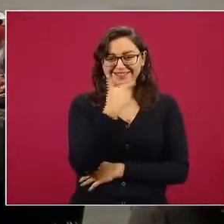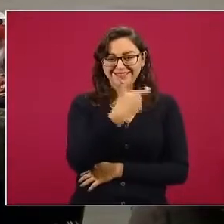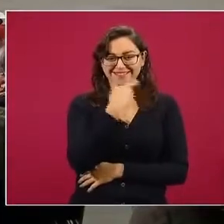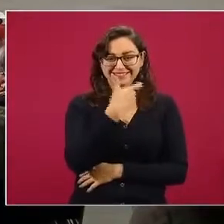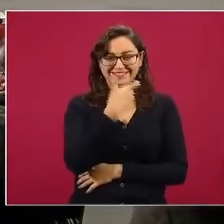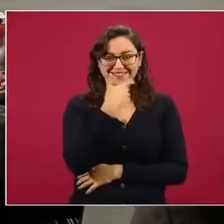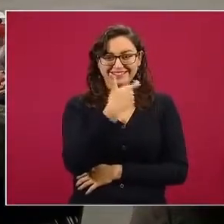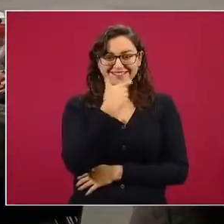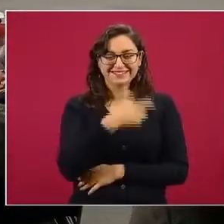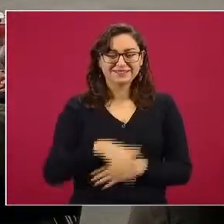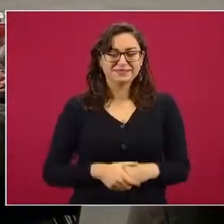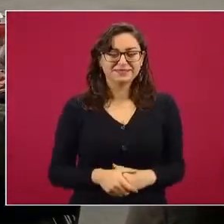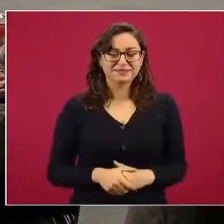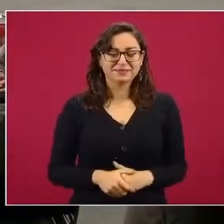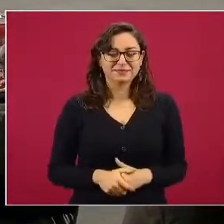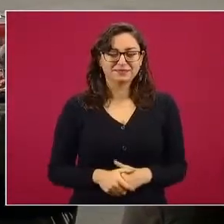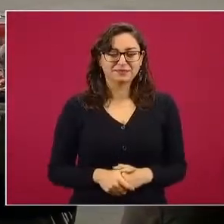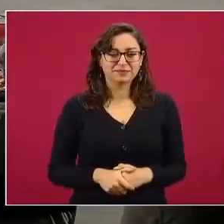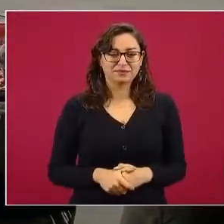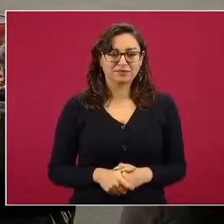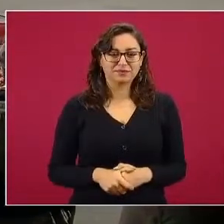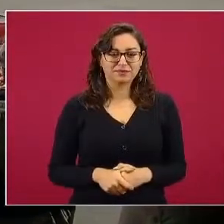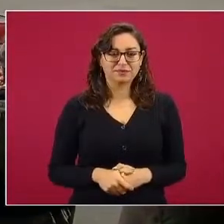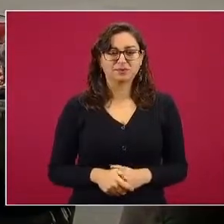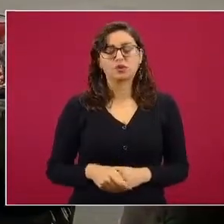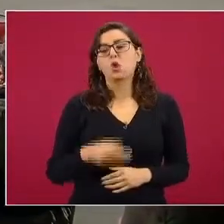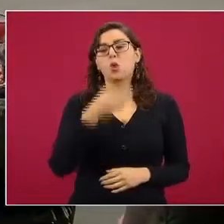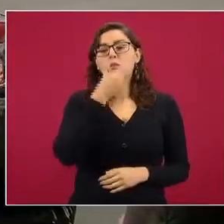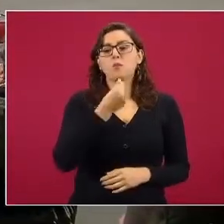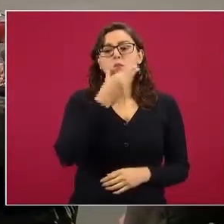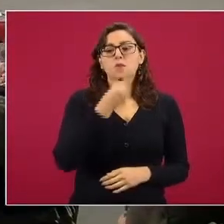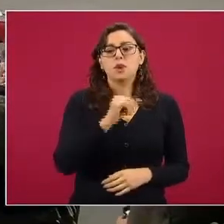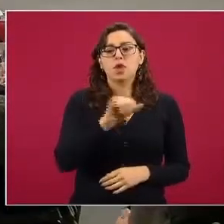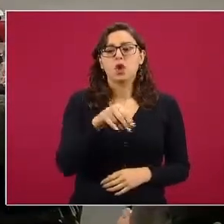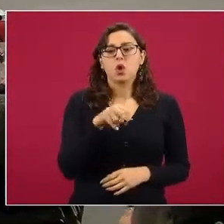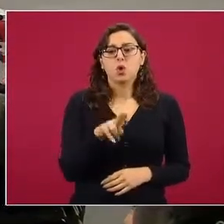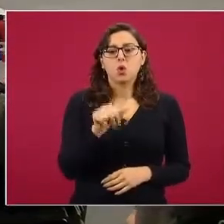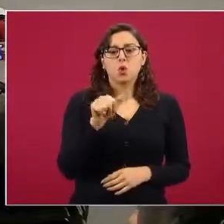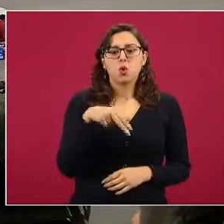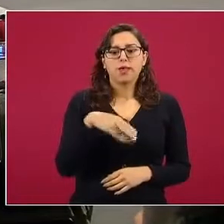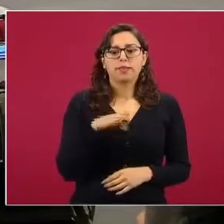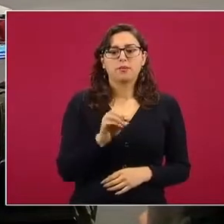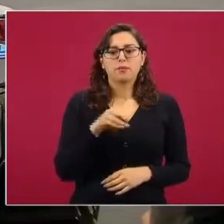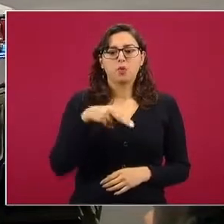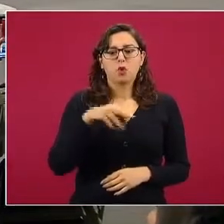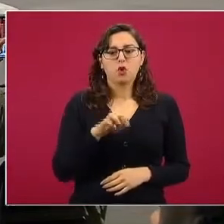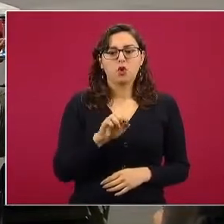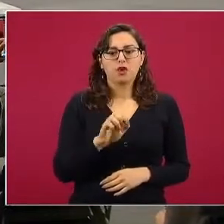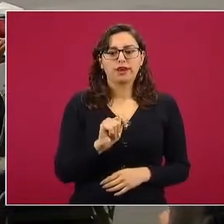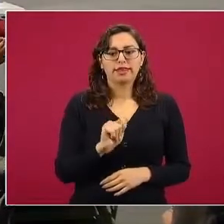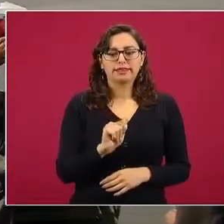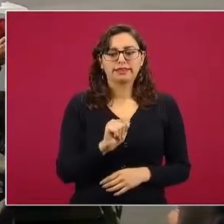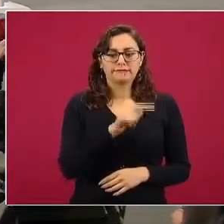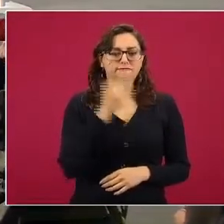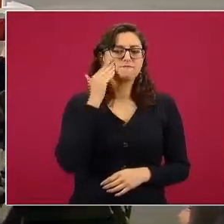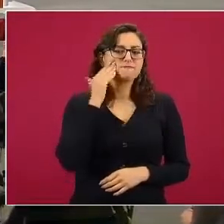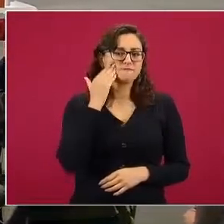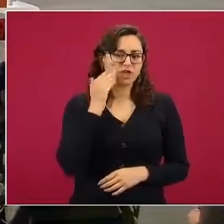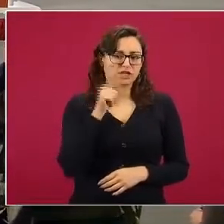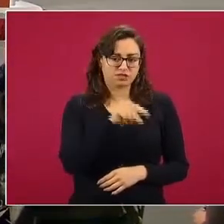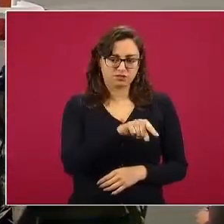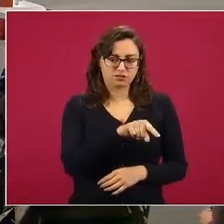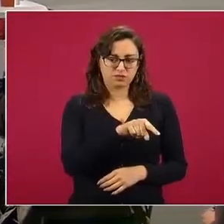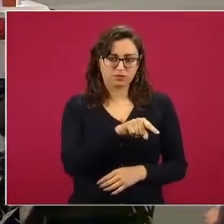Bueno, sí, es Juan C. Bonet en su página de Facebook. Pero